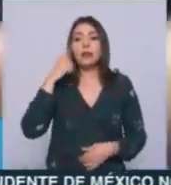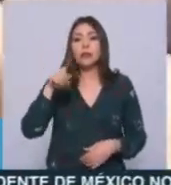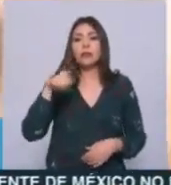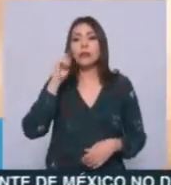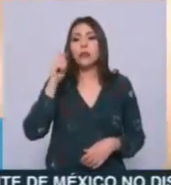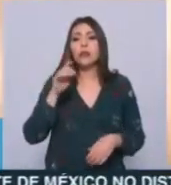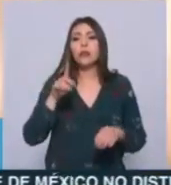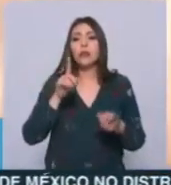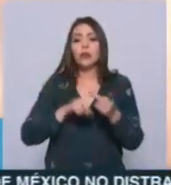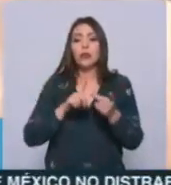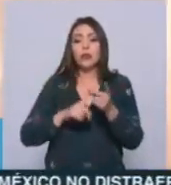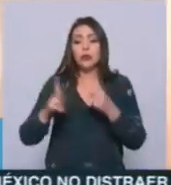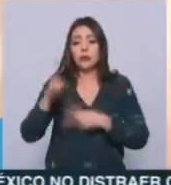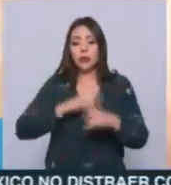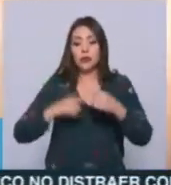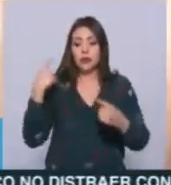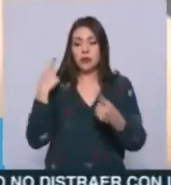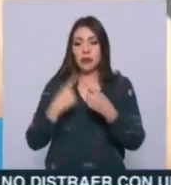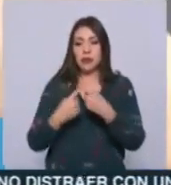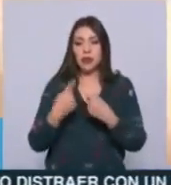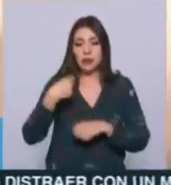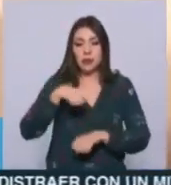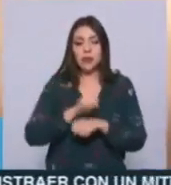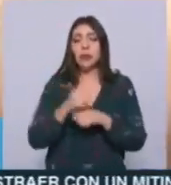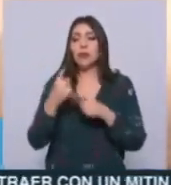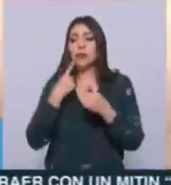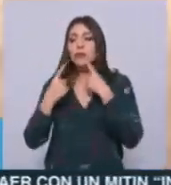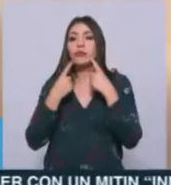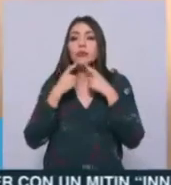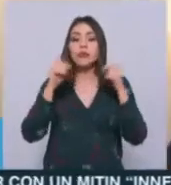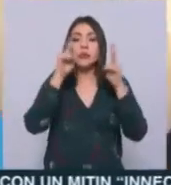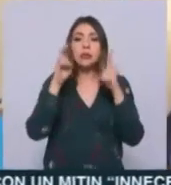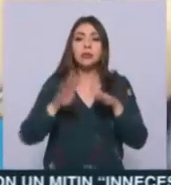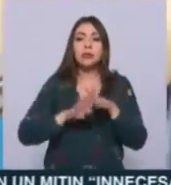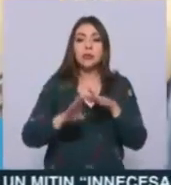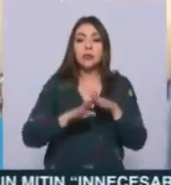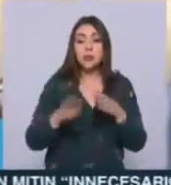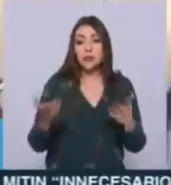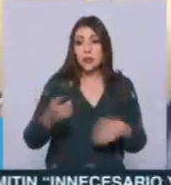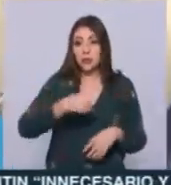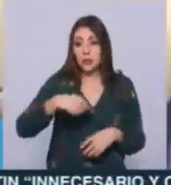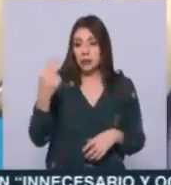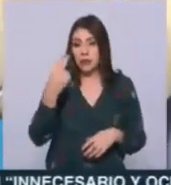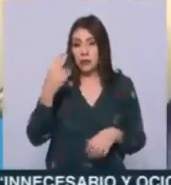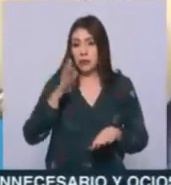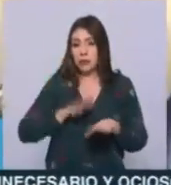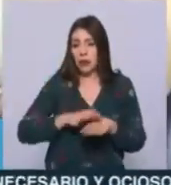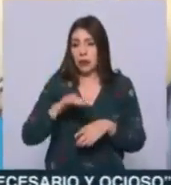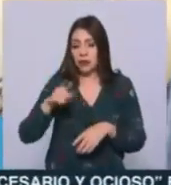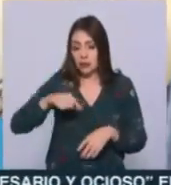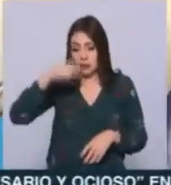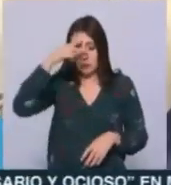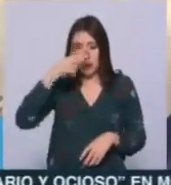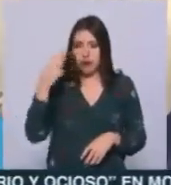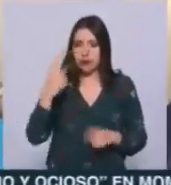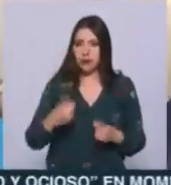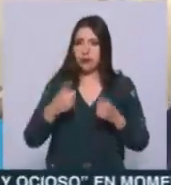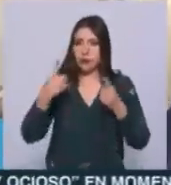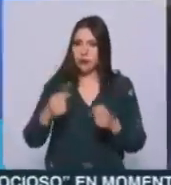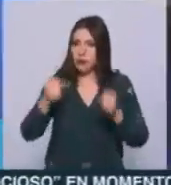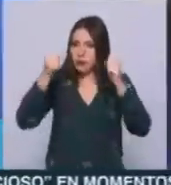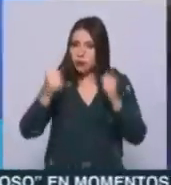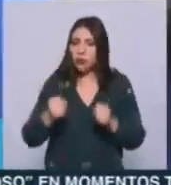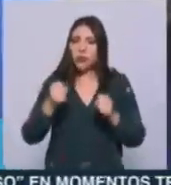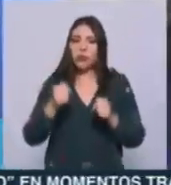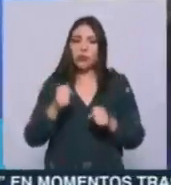la causa de toda esta semana de negociación, pues fue el tema migratorio, Rodrigo. Entonces tendrían que estar garantizando en nuestro país la seguridad para